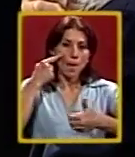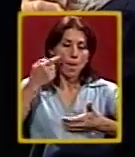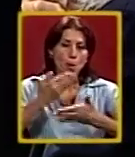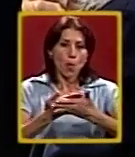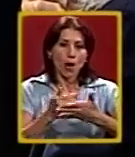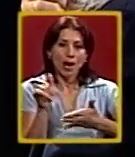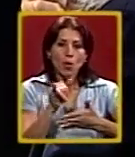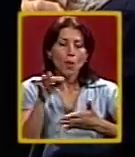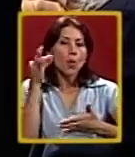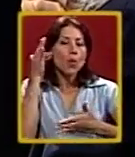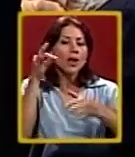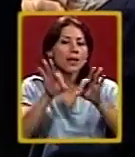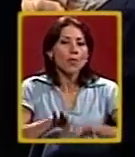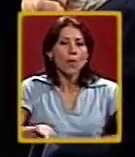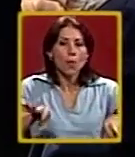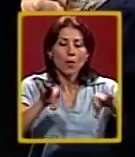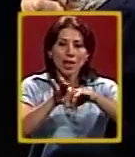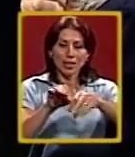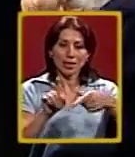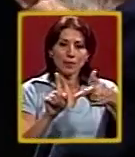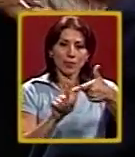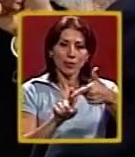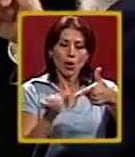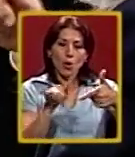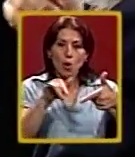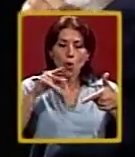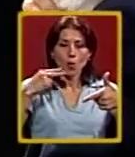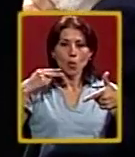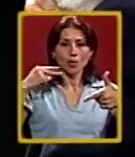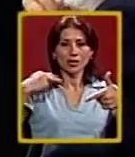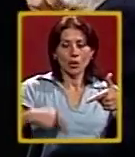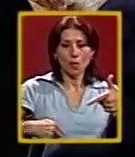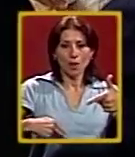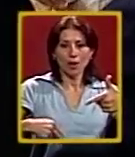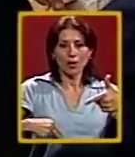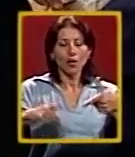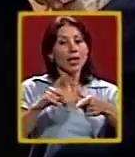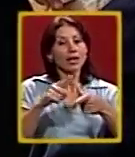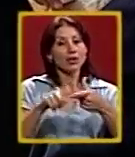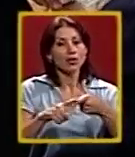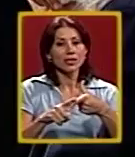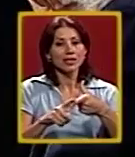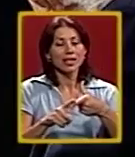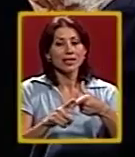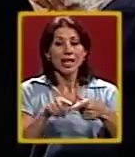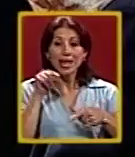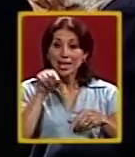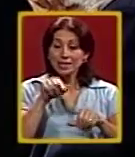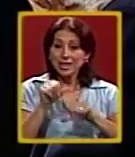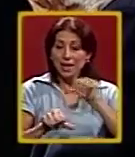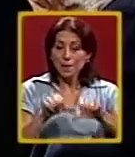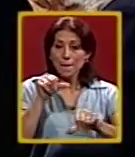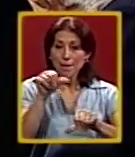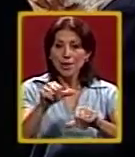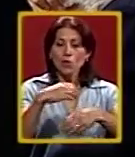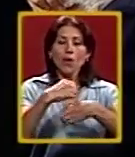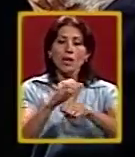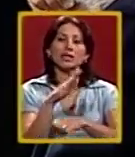mujer vale y como ser humano en realidad. Entonces ese empeño yo creo que nos